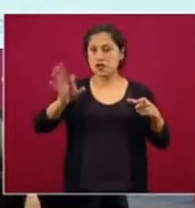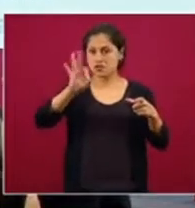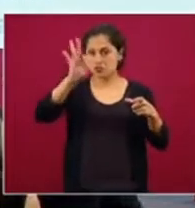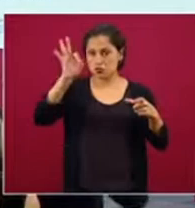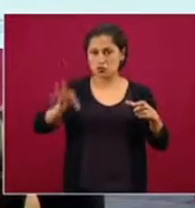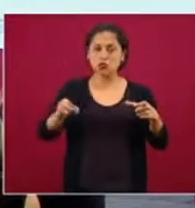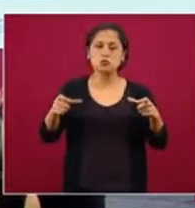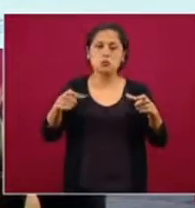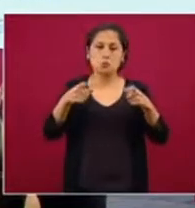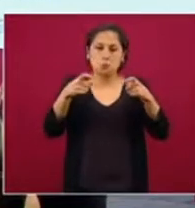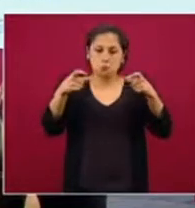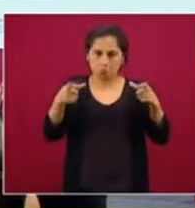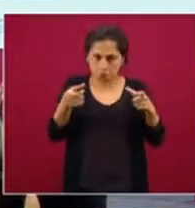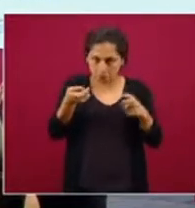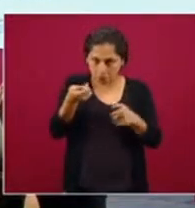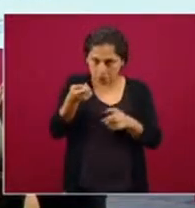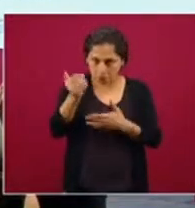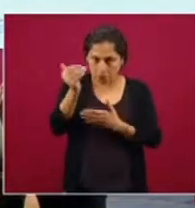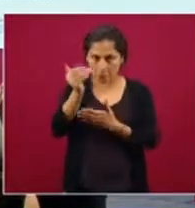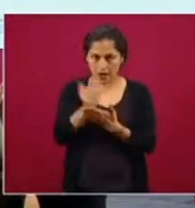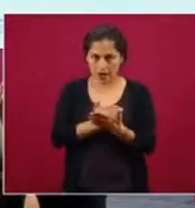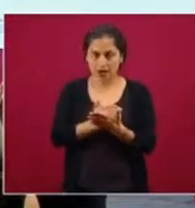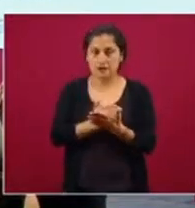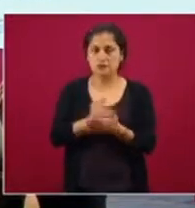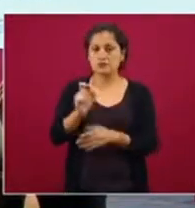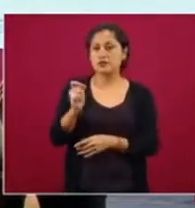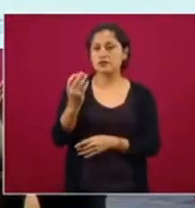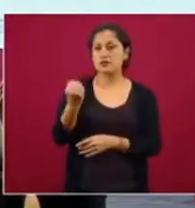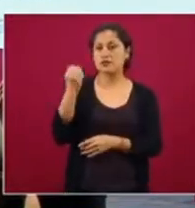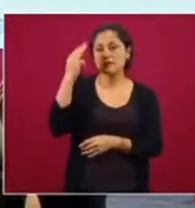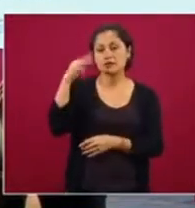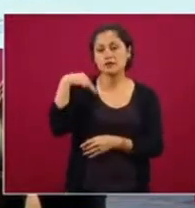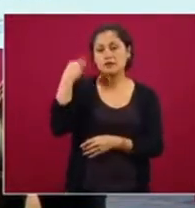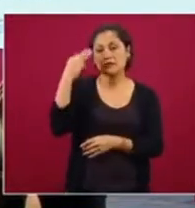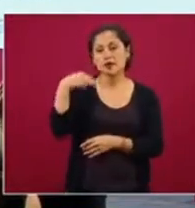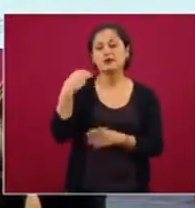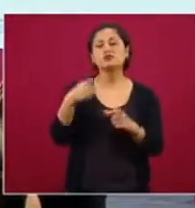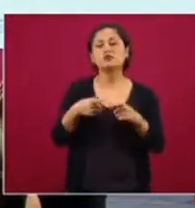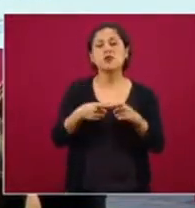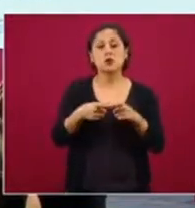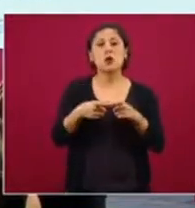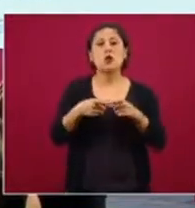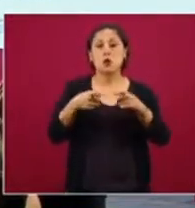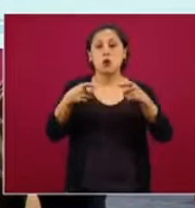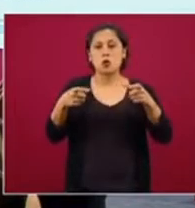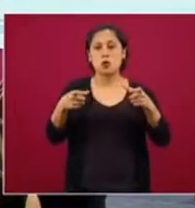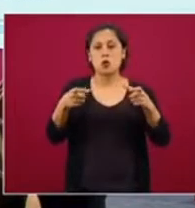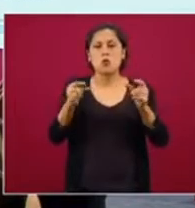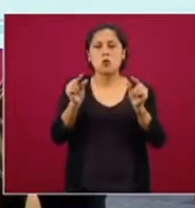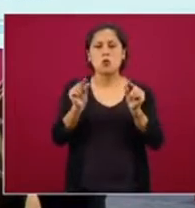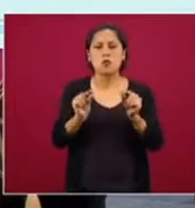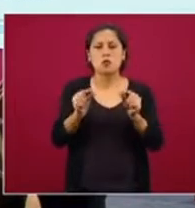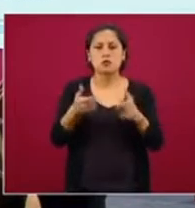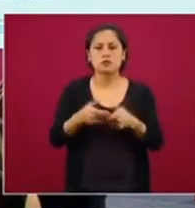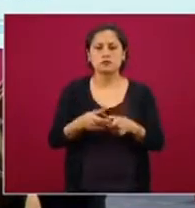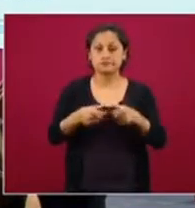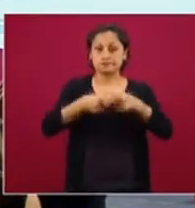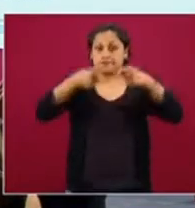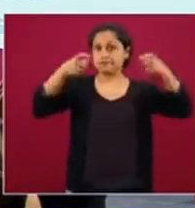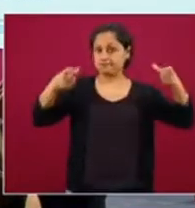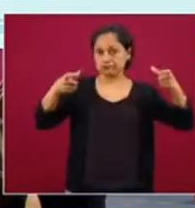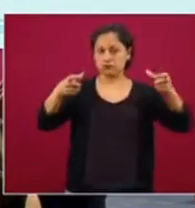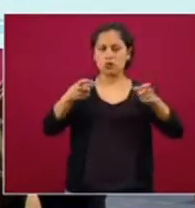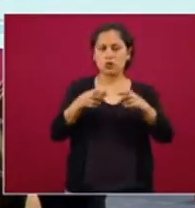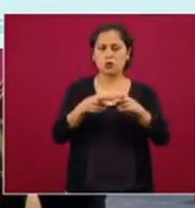este punto, que es el 29 de marzo, estaban creciendo, vámonos a abril,